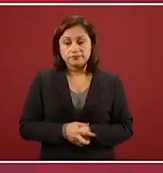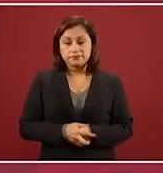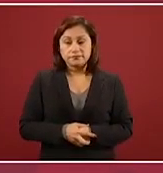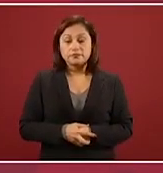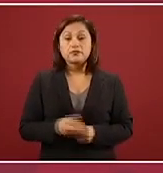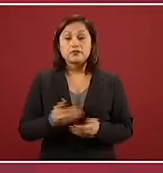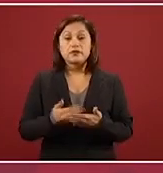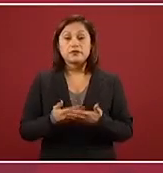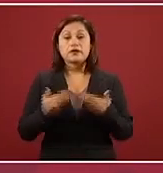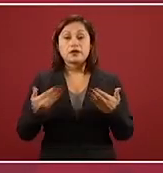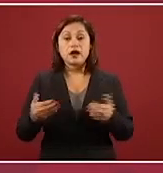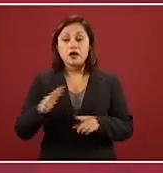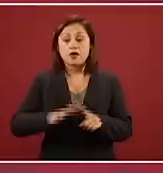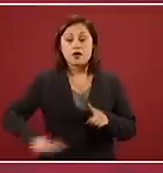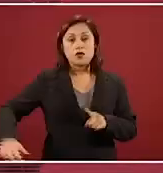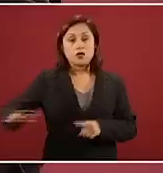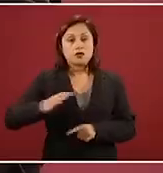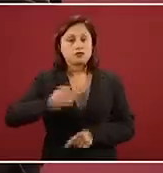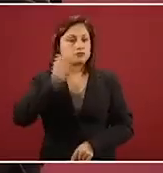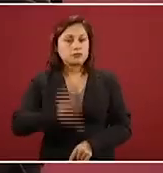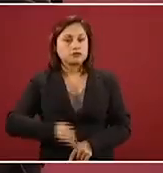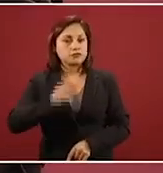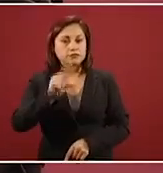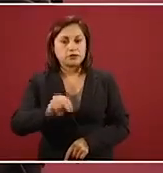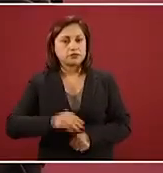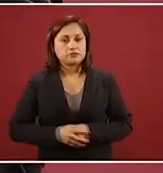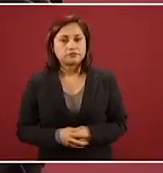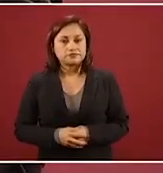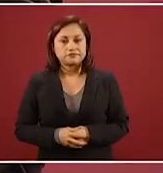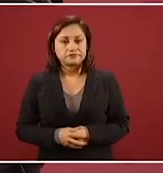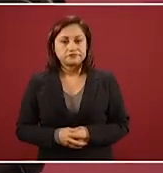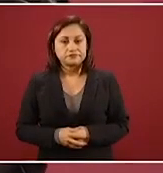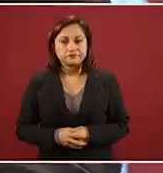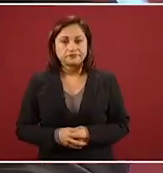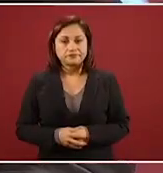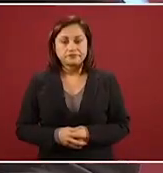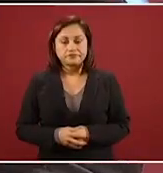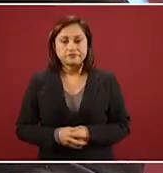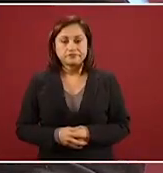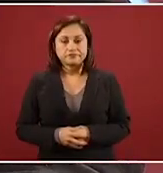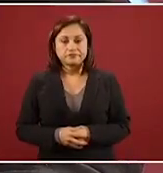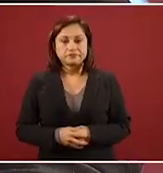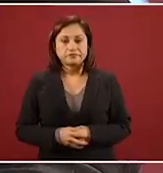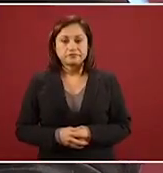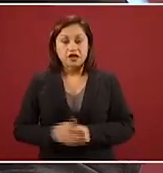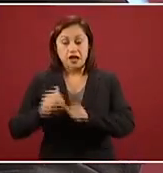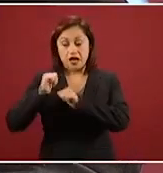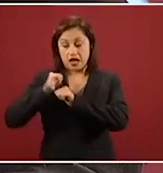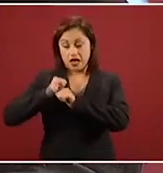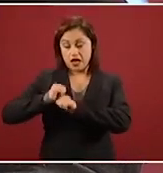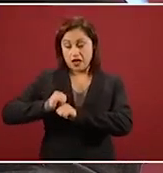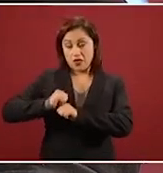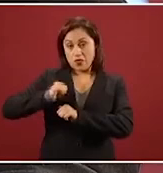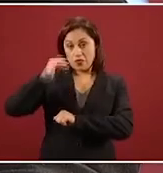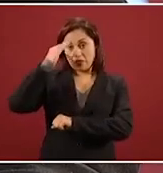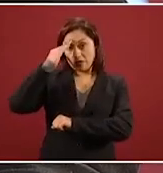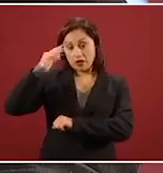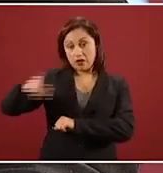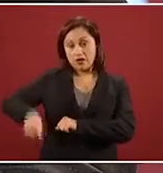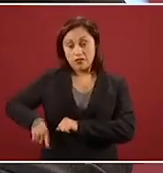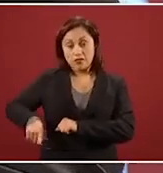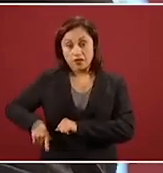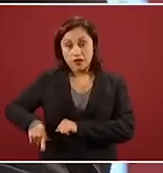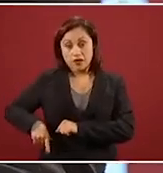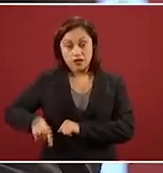no se permite la asociación delictuosa entre autoridades y delincuencia.